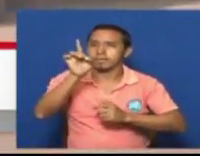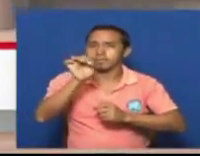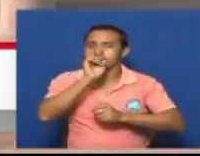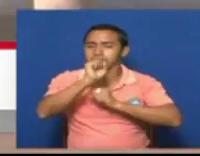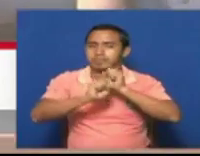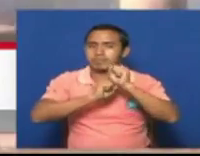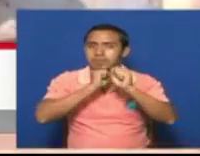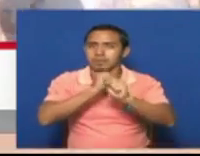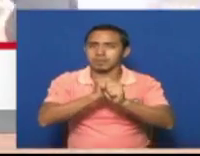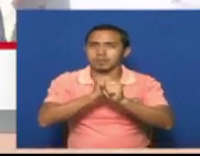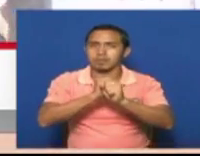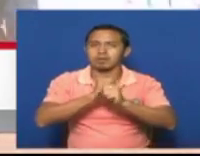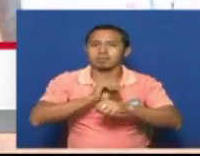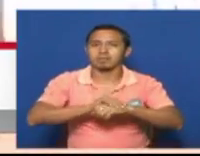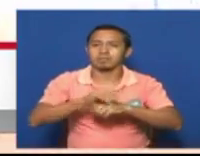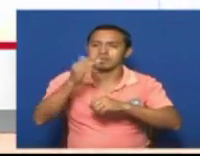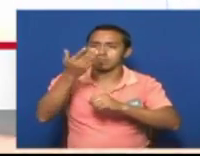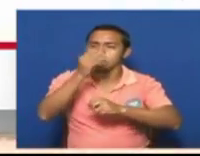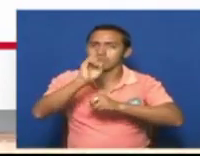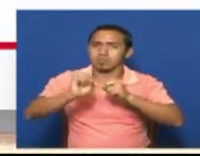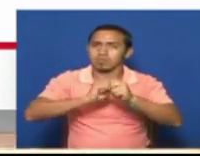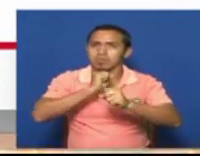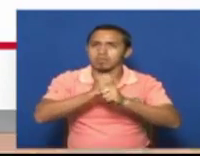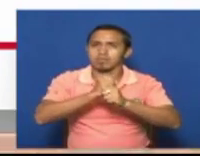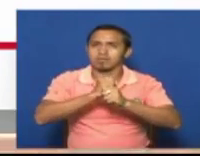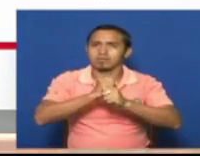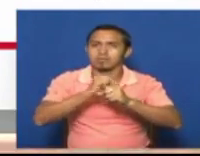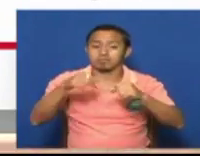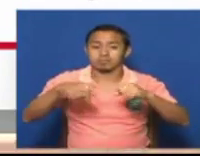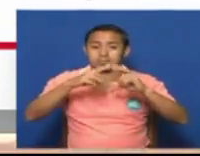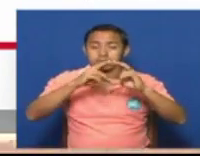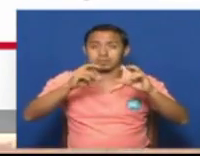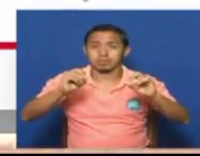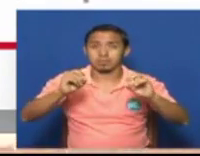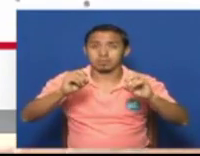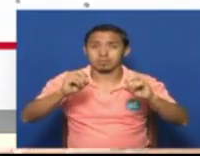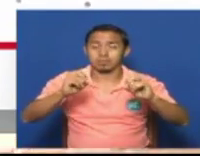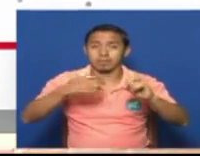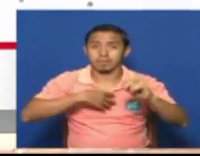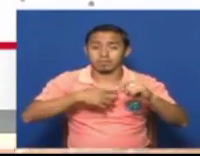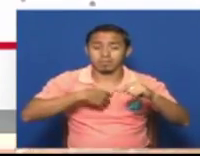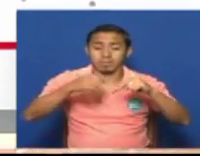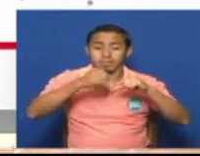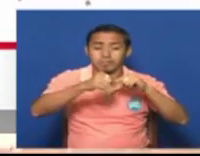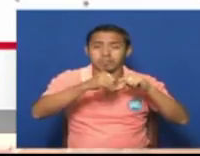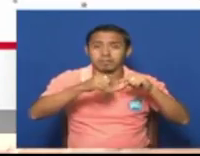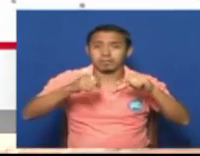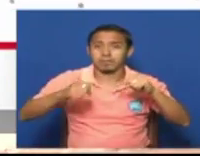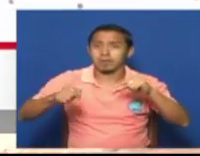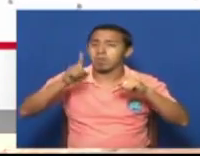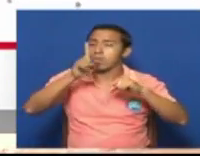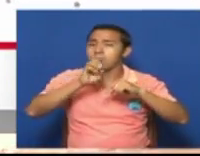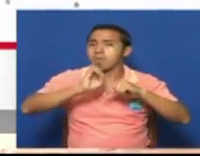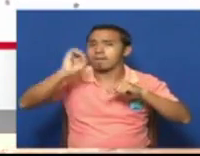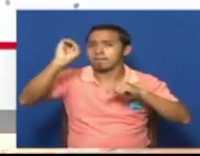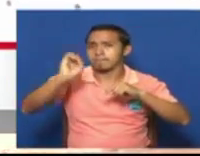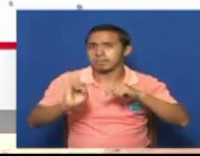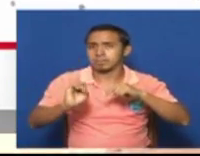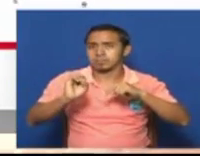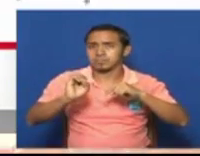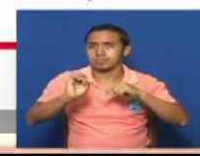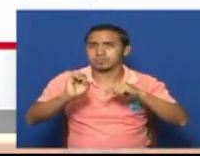nueve años en nicaragua la máxima aspiración que tenían los gobiernos municipales era tener el 1% del